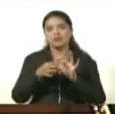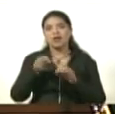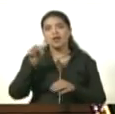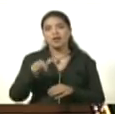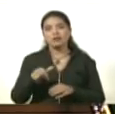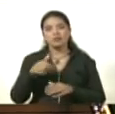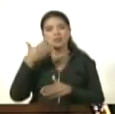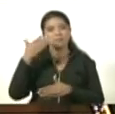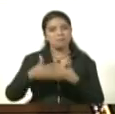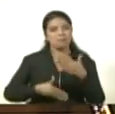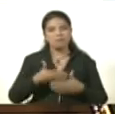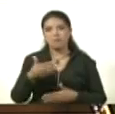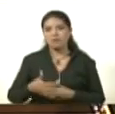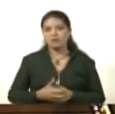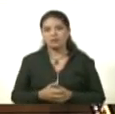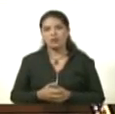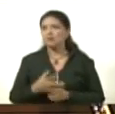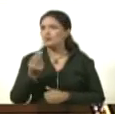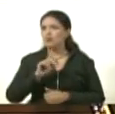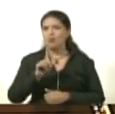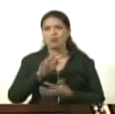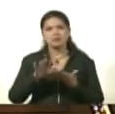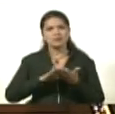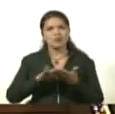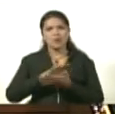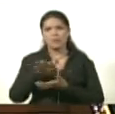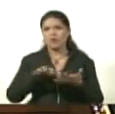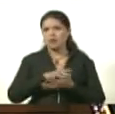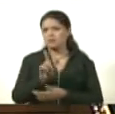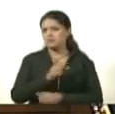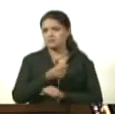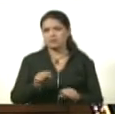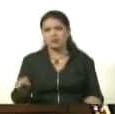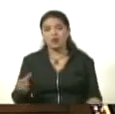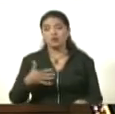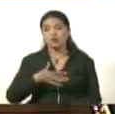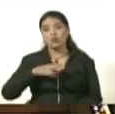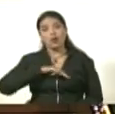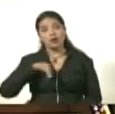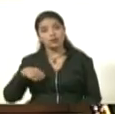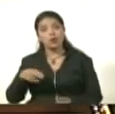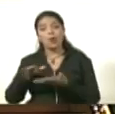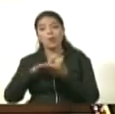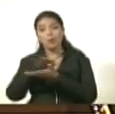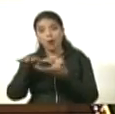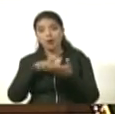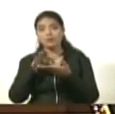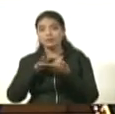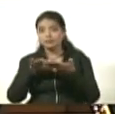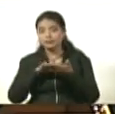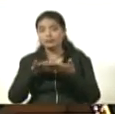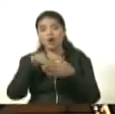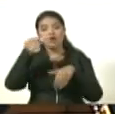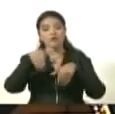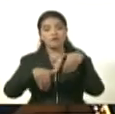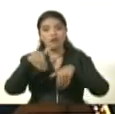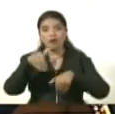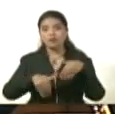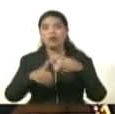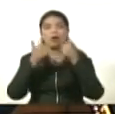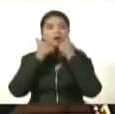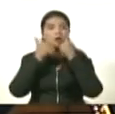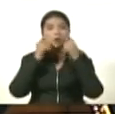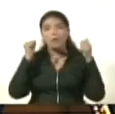estos criminales. Este no es el modo de resolver nuestros problemas. Nuestros problemas se resuelven hablando, votando,